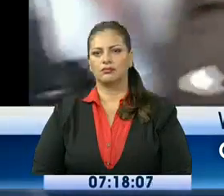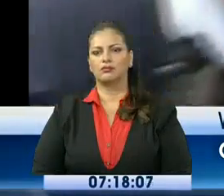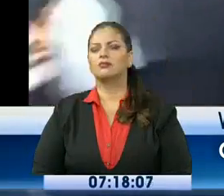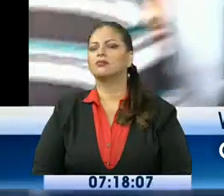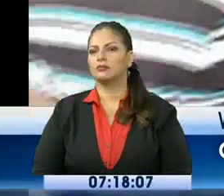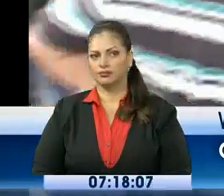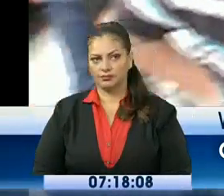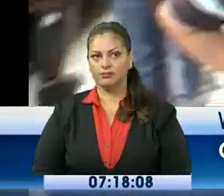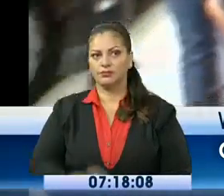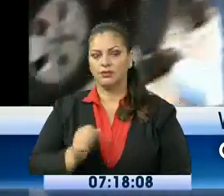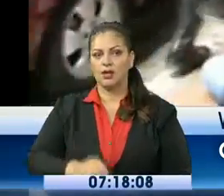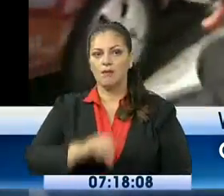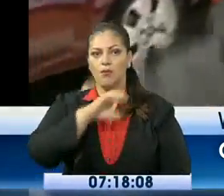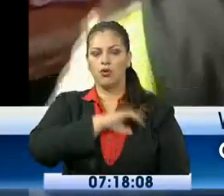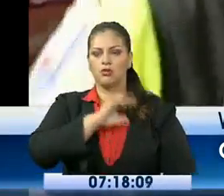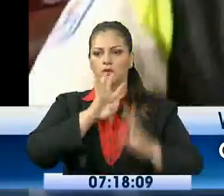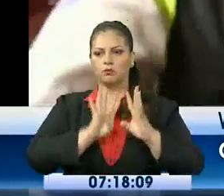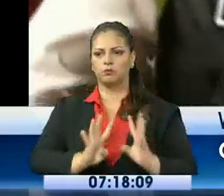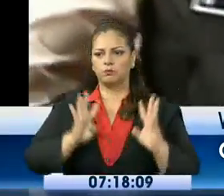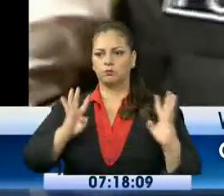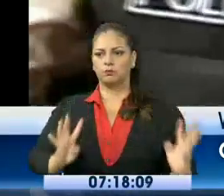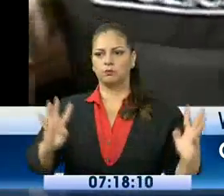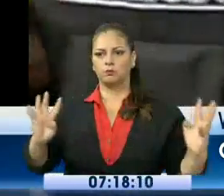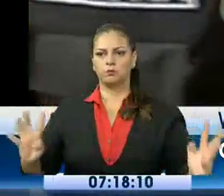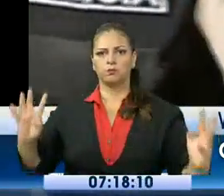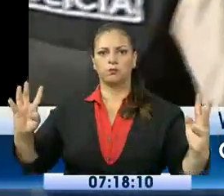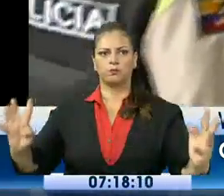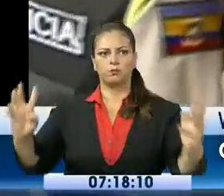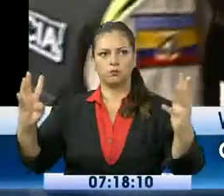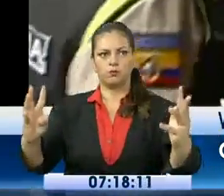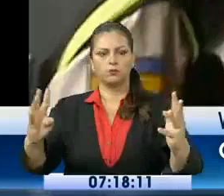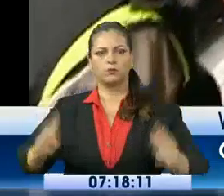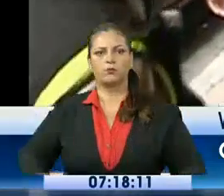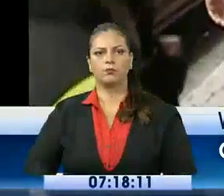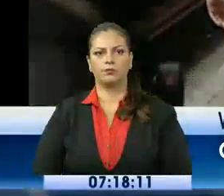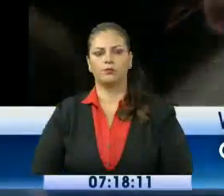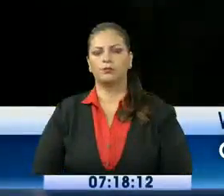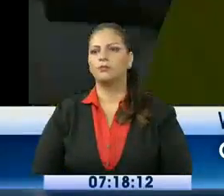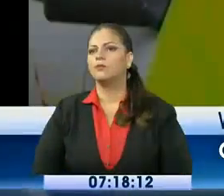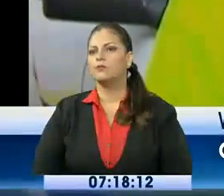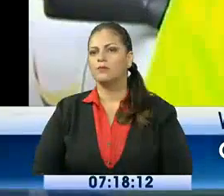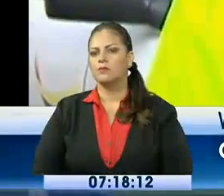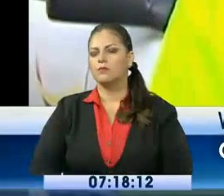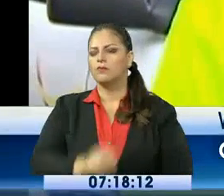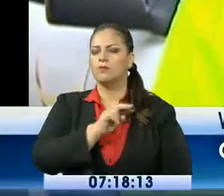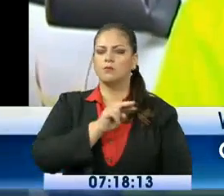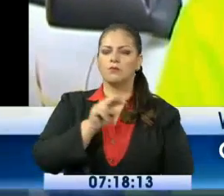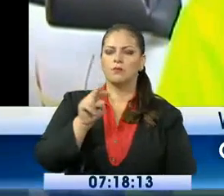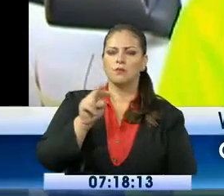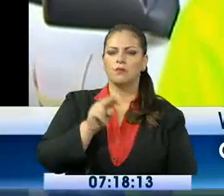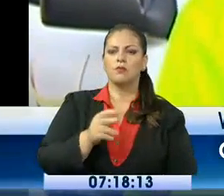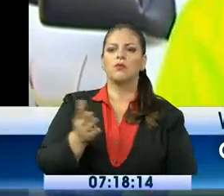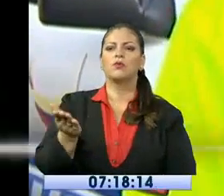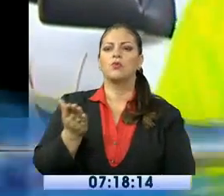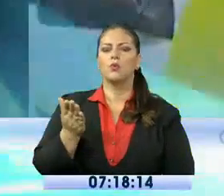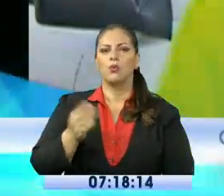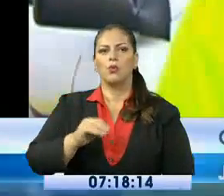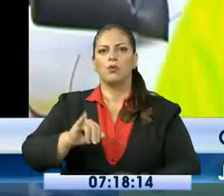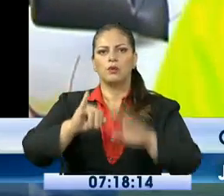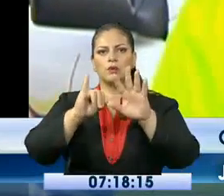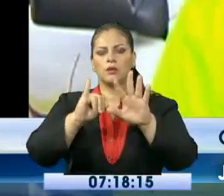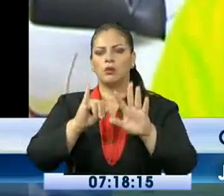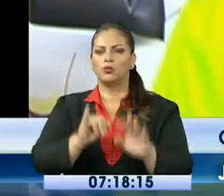alrededores y efectivamente evidenciaron movimientos inusuales. Y en el instante en que estos